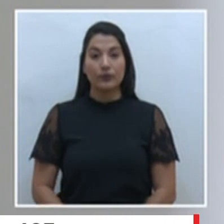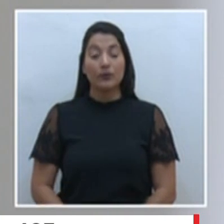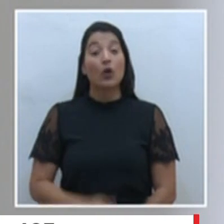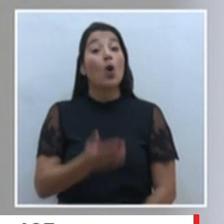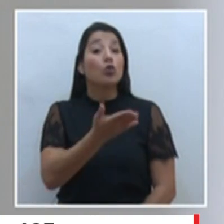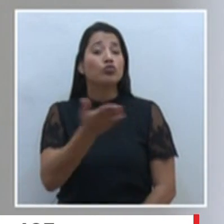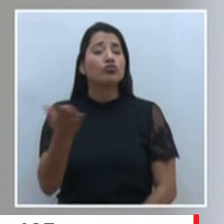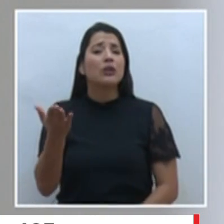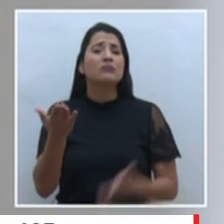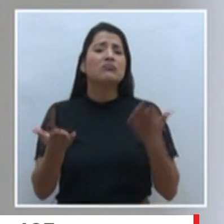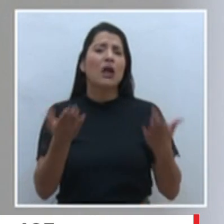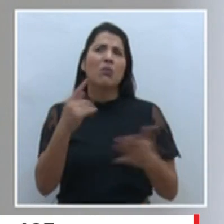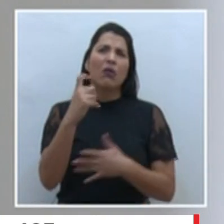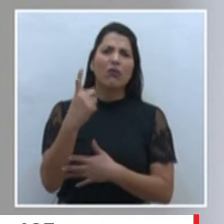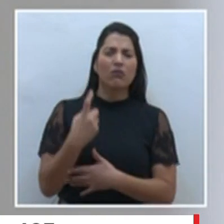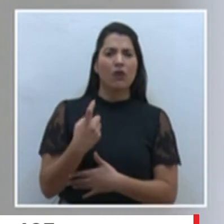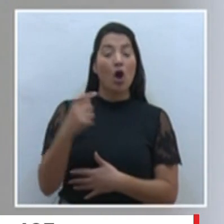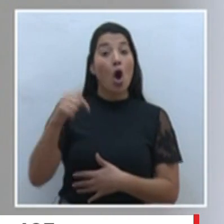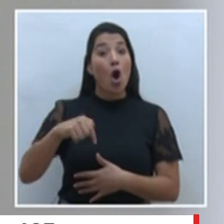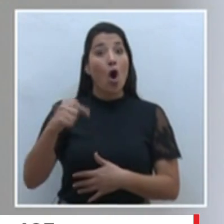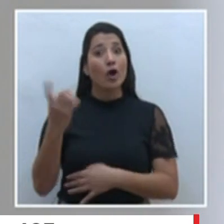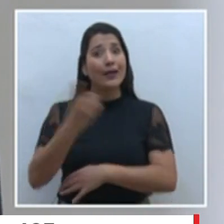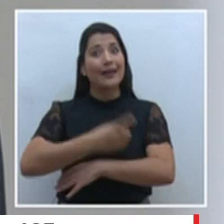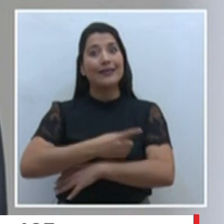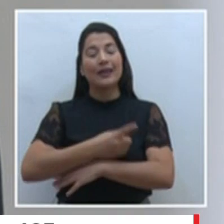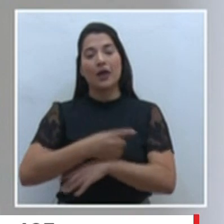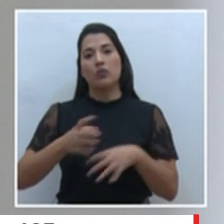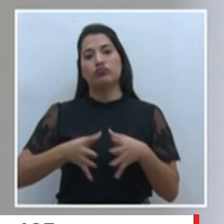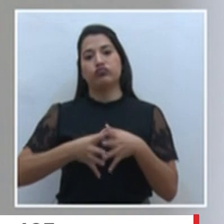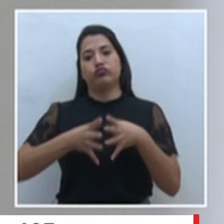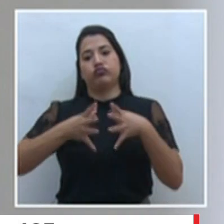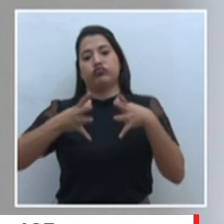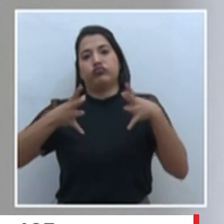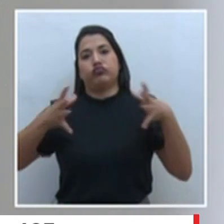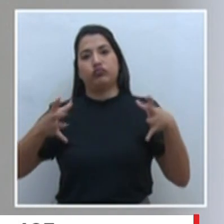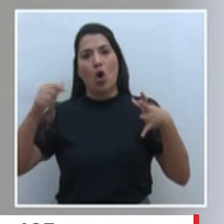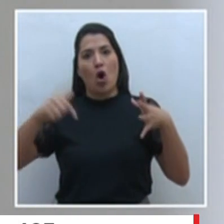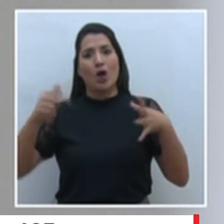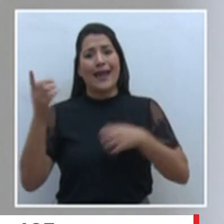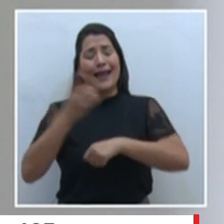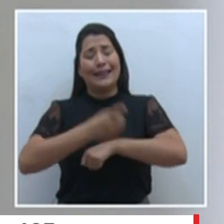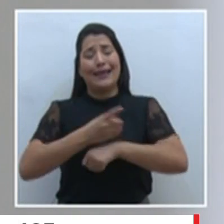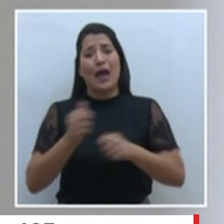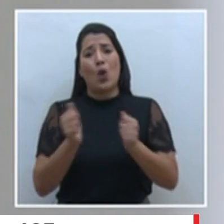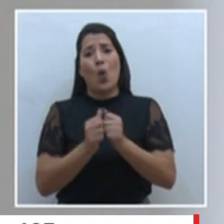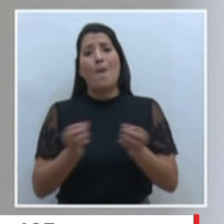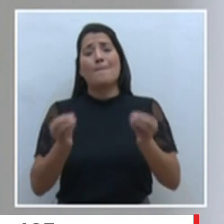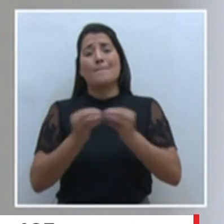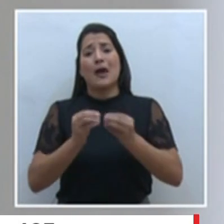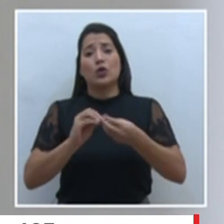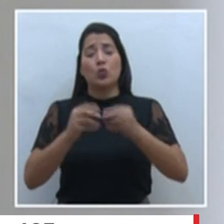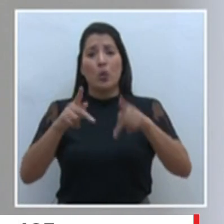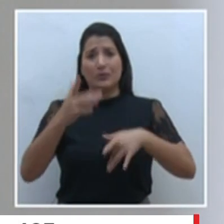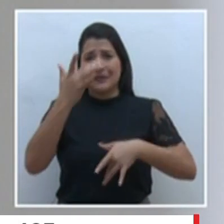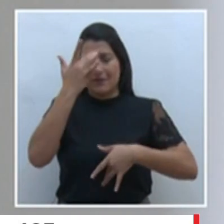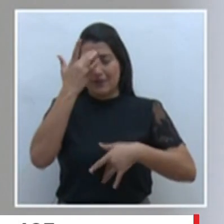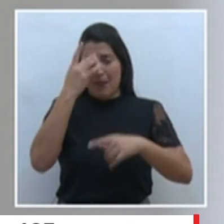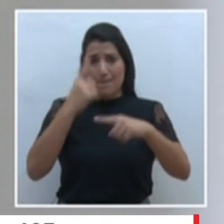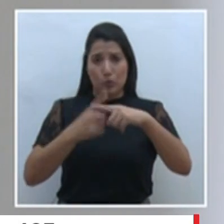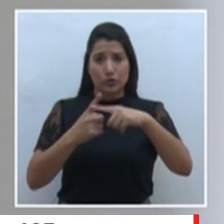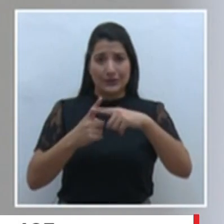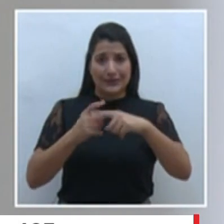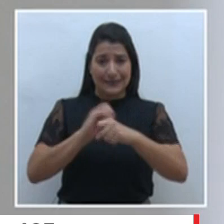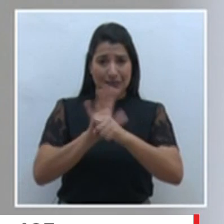ustedes se preguntarán, hoy es el día en que más casos se han registrado confirmados positivos por COVID en nuestro país